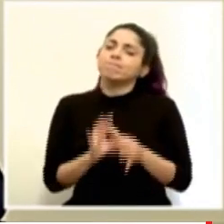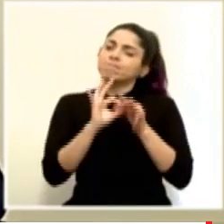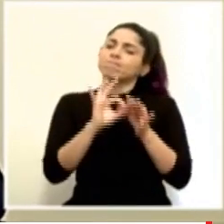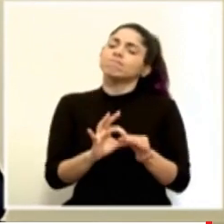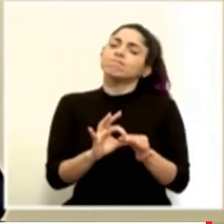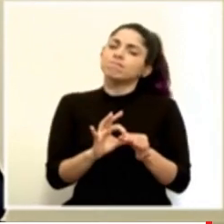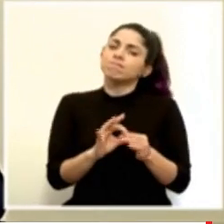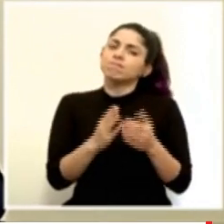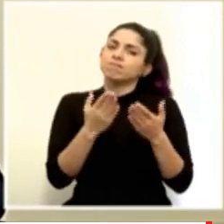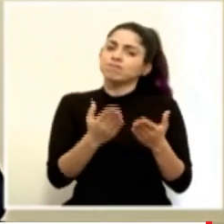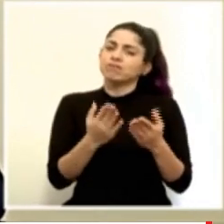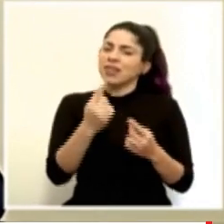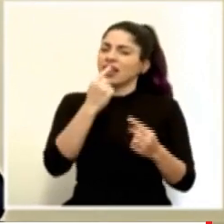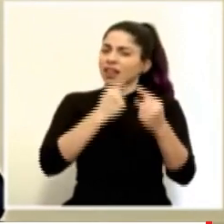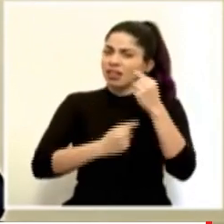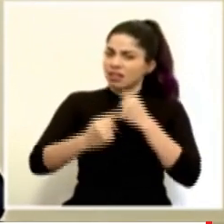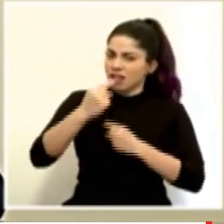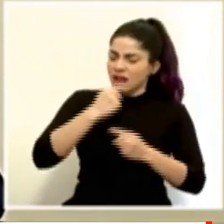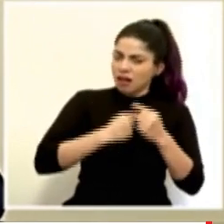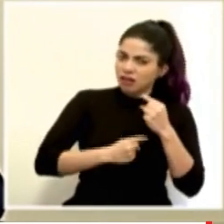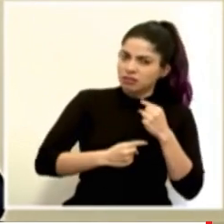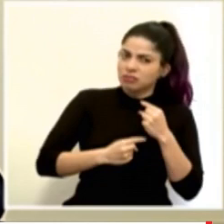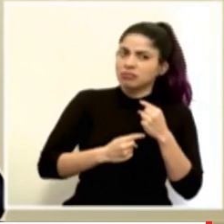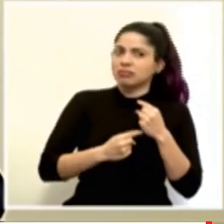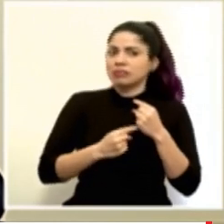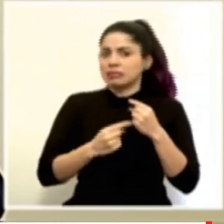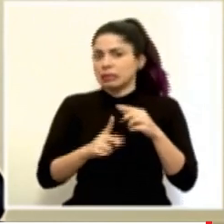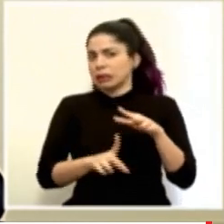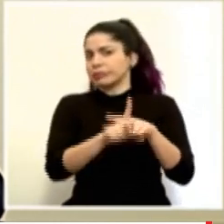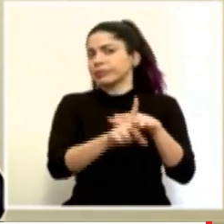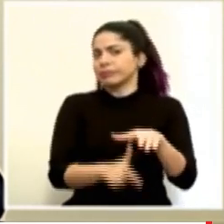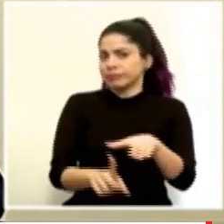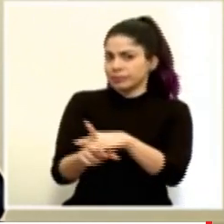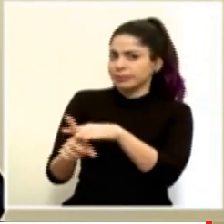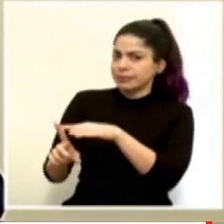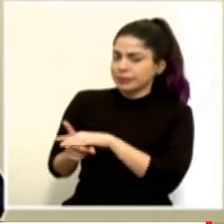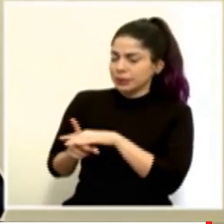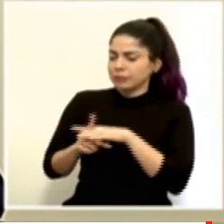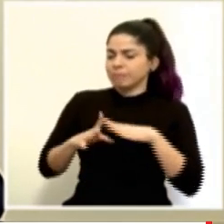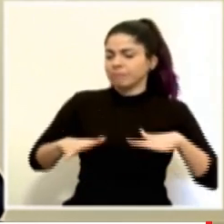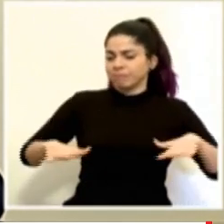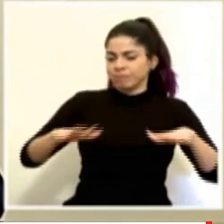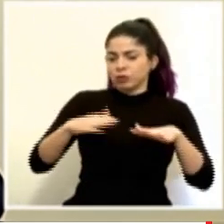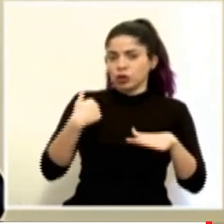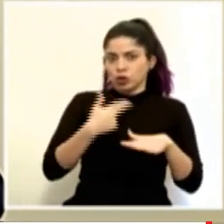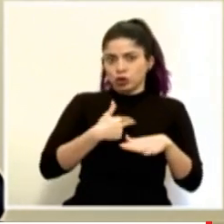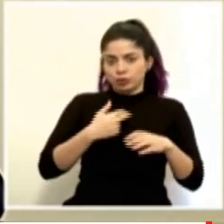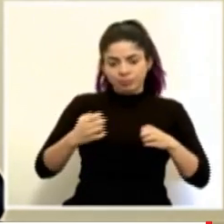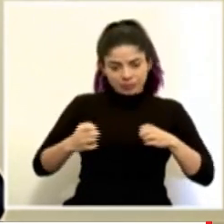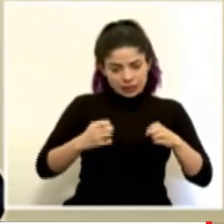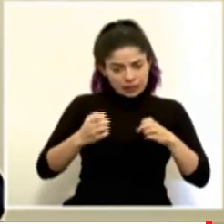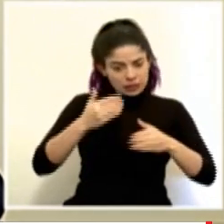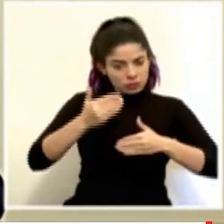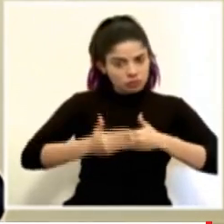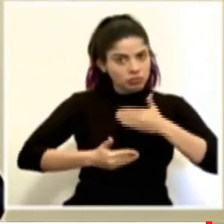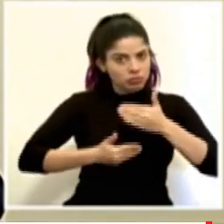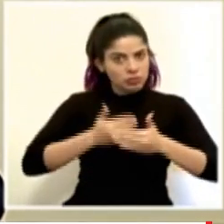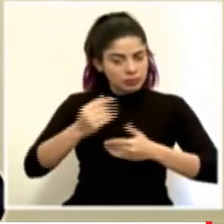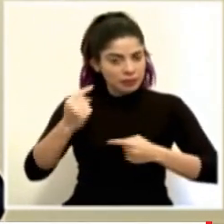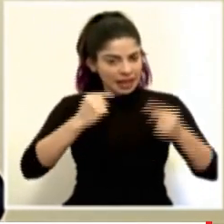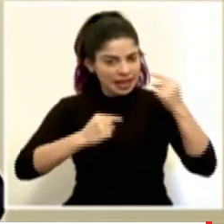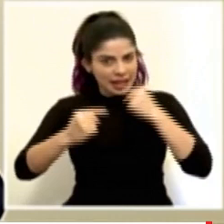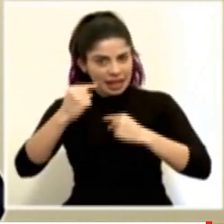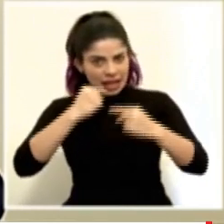esto de las críticas que se pueden despertar en medio de las estrategias que se han venido siguiendo,